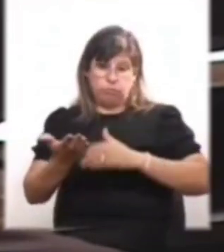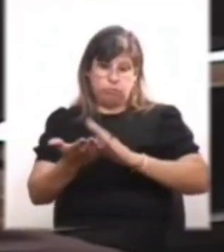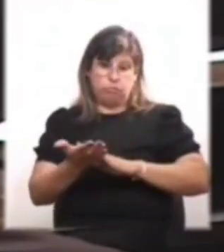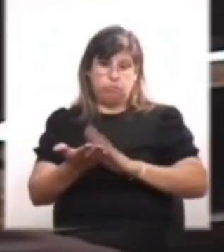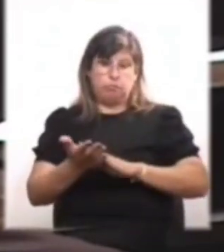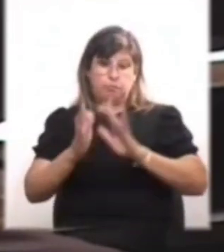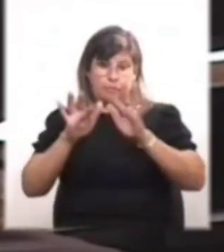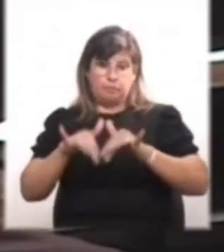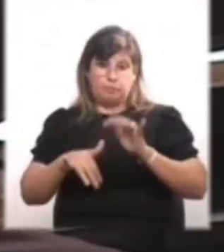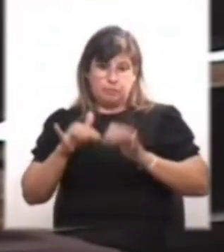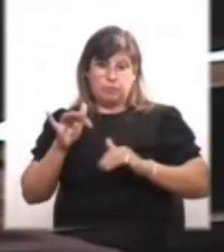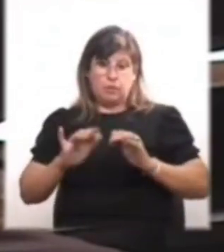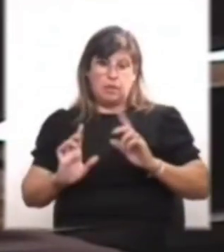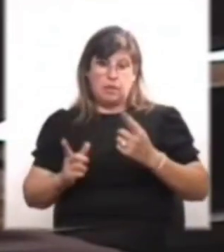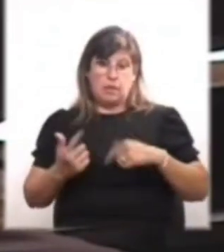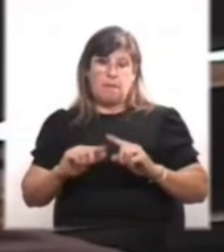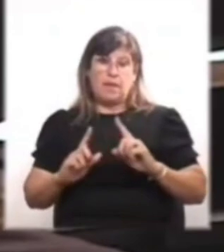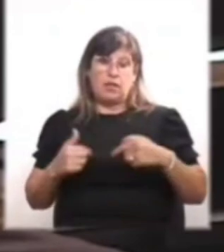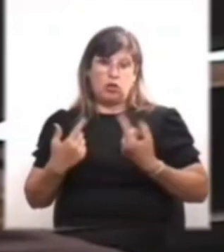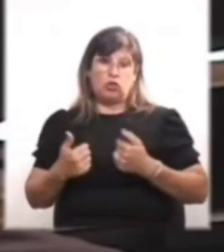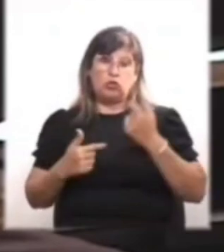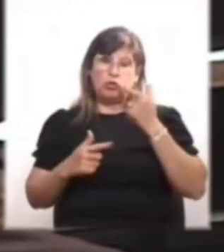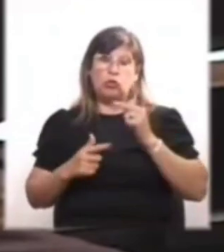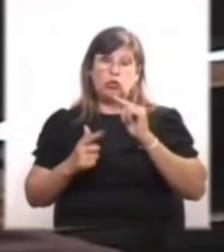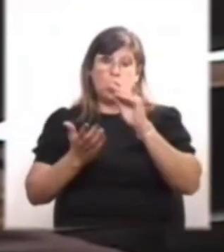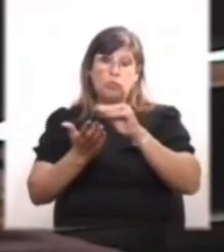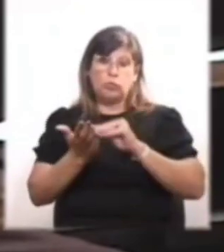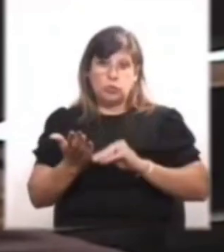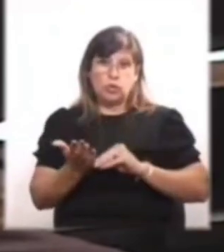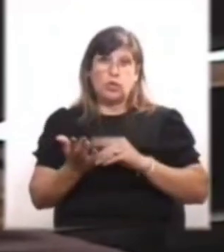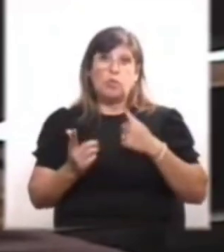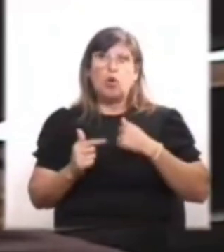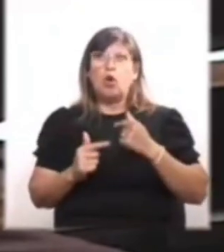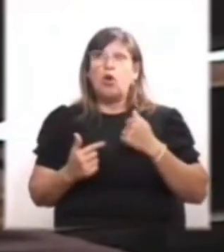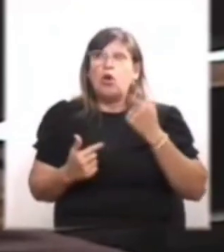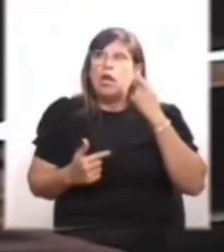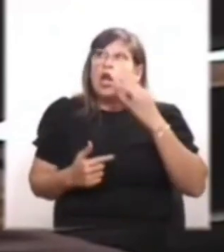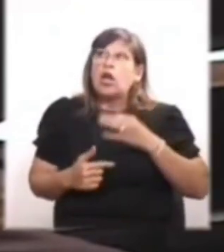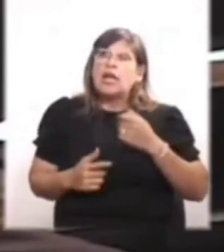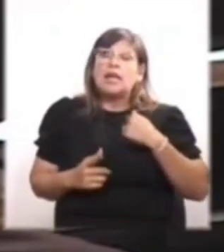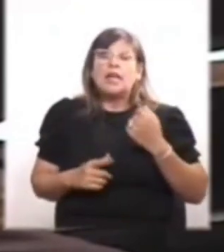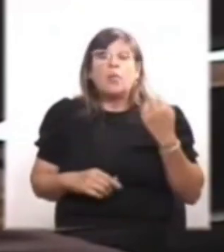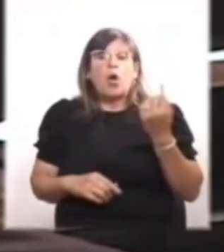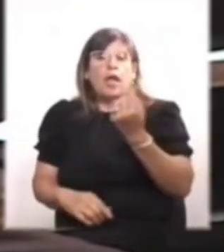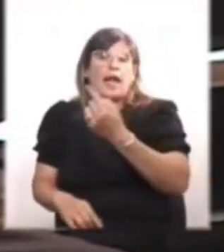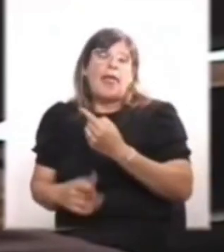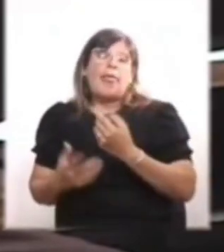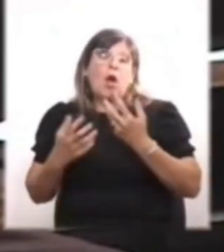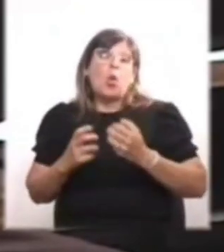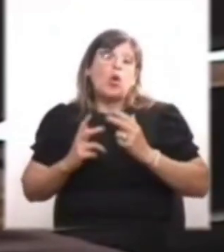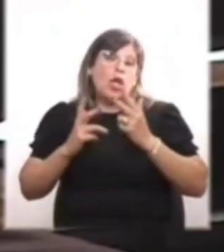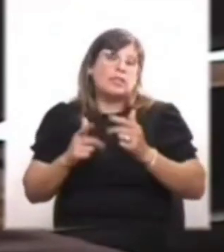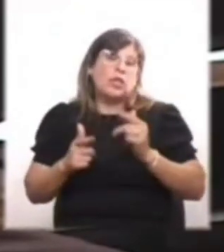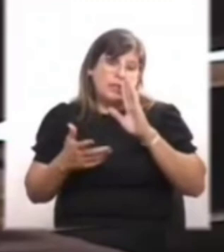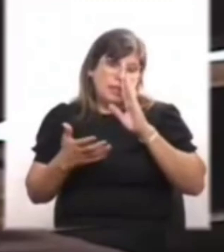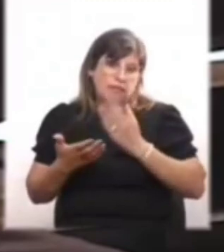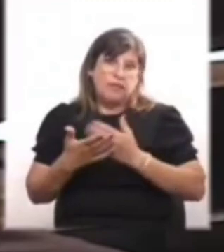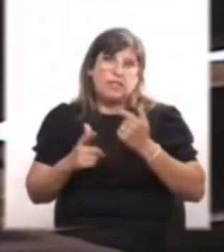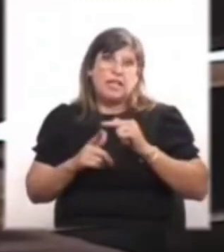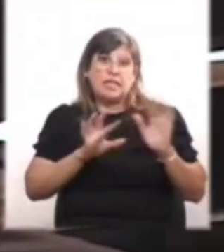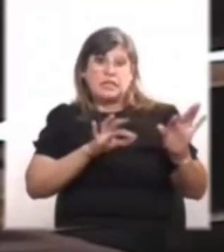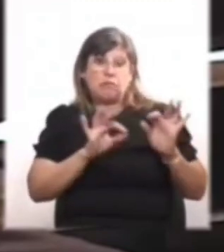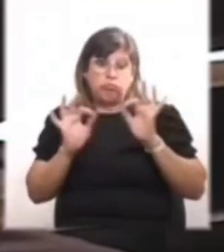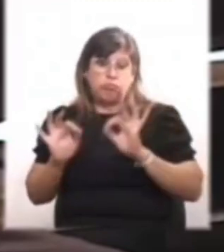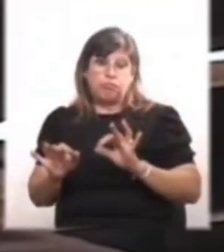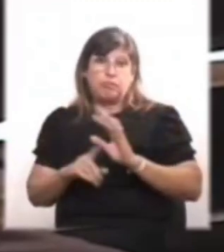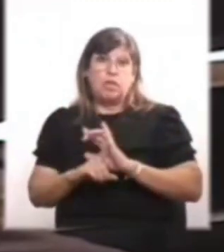versión taquigráfica, pero nosotros en la exposición de motivos pusimos lo que creemos que es lo que cada uno quiso decir finalmente y está copiado